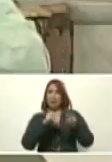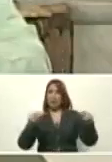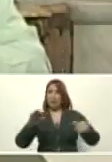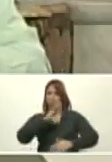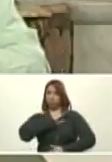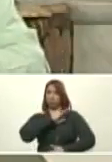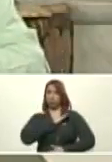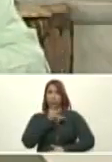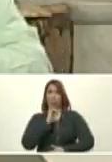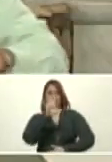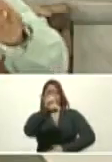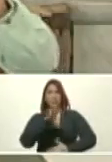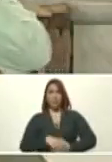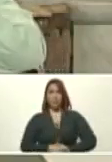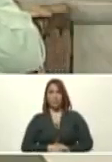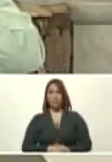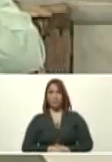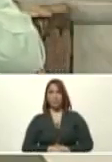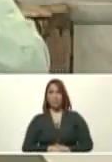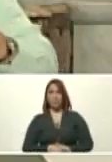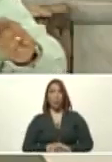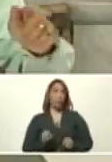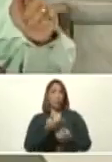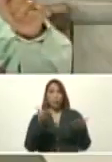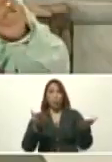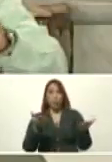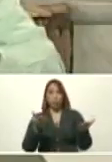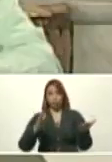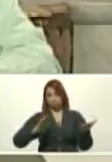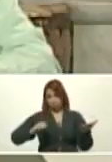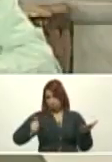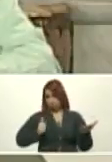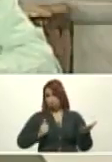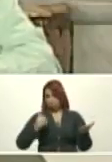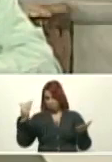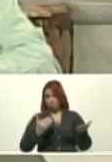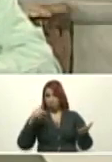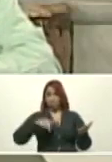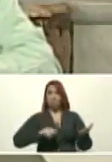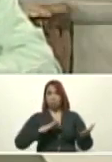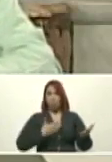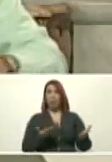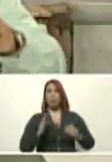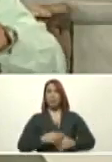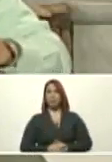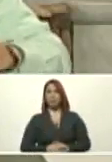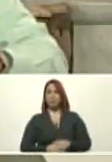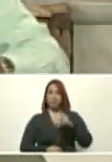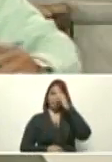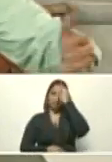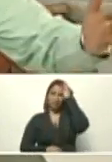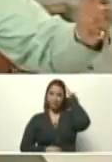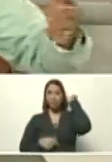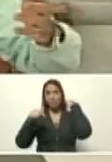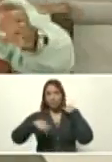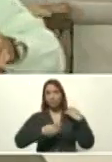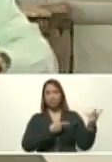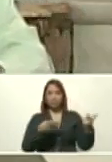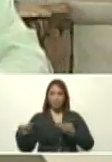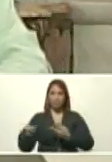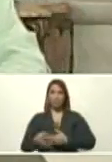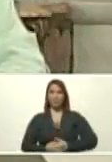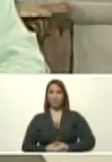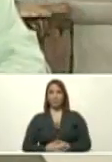aquí está su patria. Cuando usted quiera venir, para acá viene. ¿Ah? Y aquí lo vamos a recibir con los